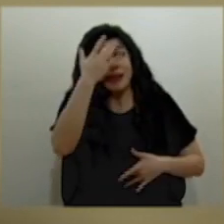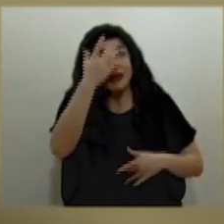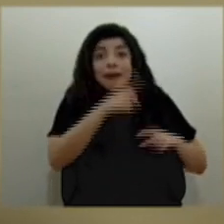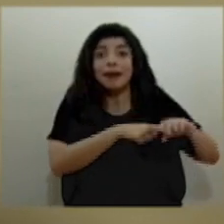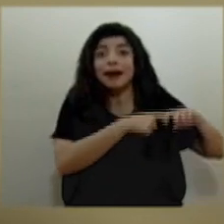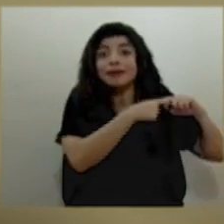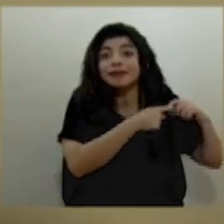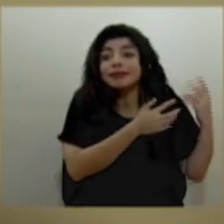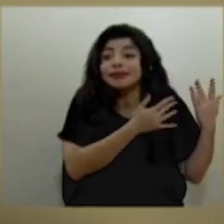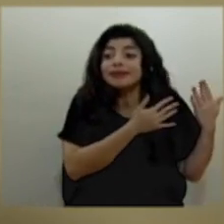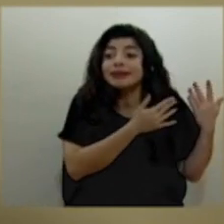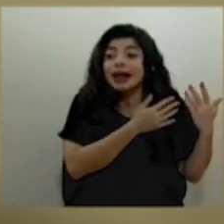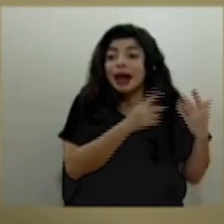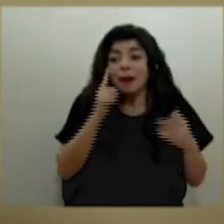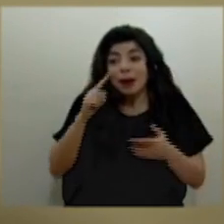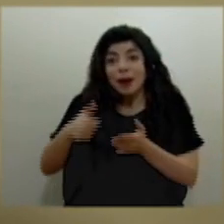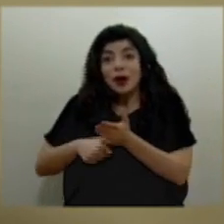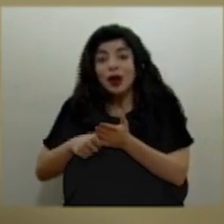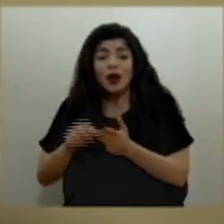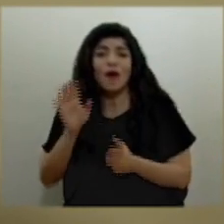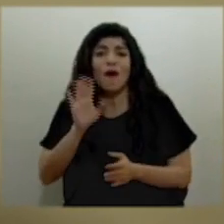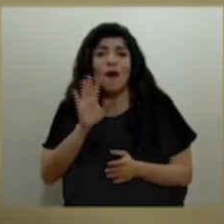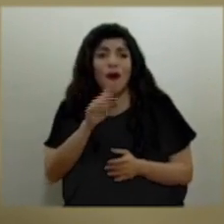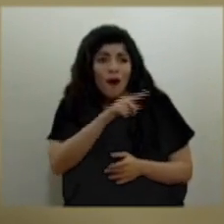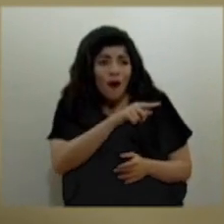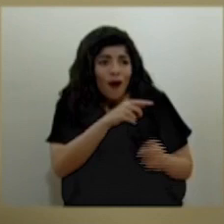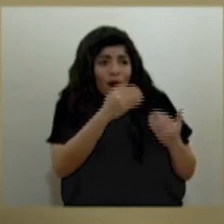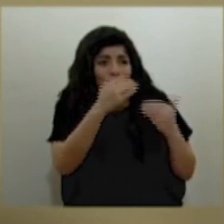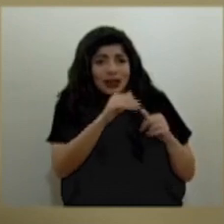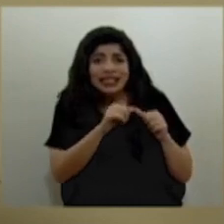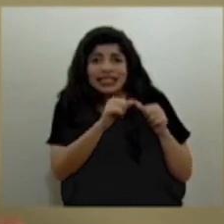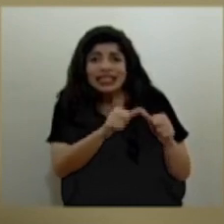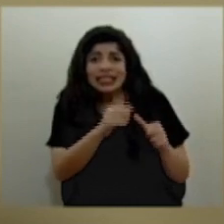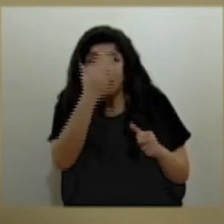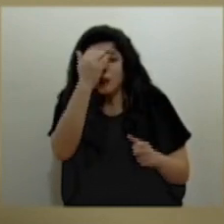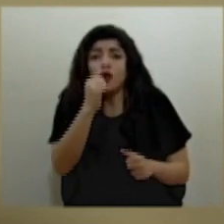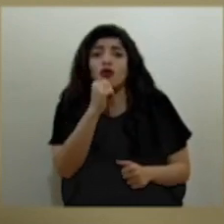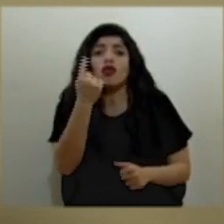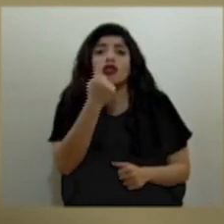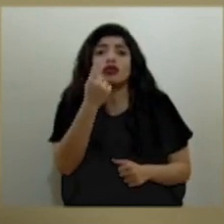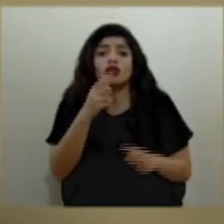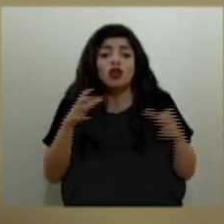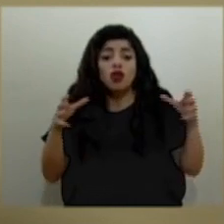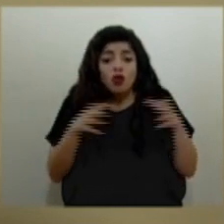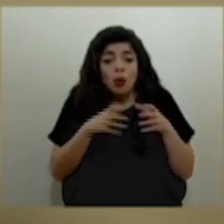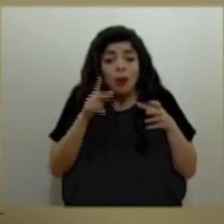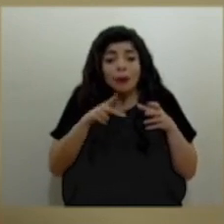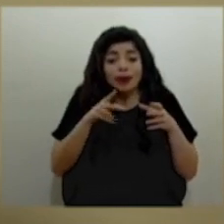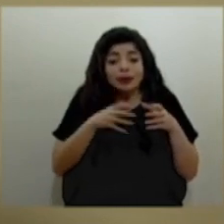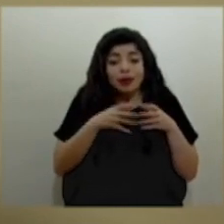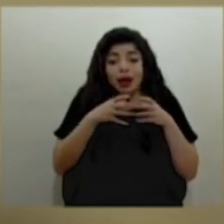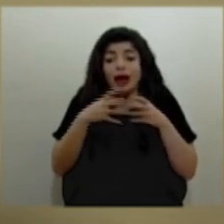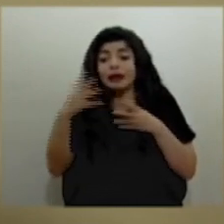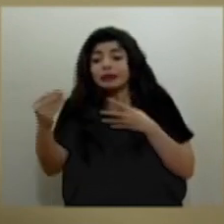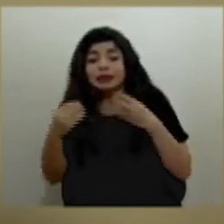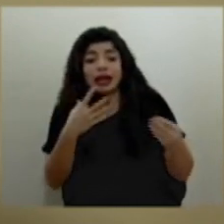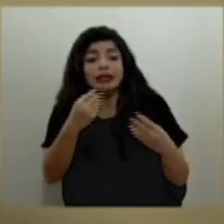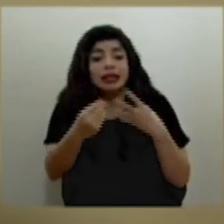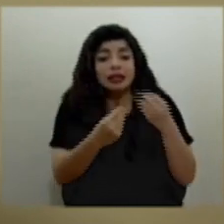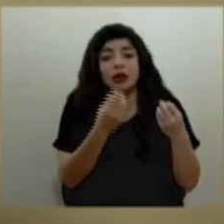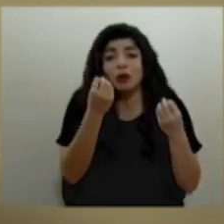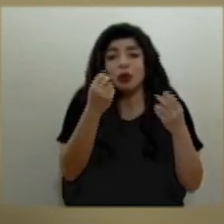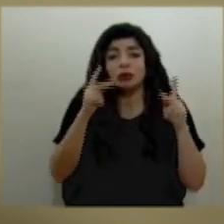O sea, y por eso es que la restricción justamente se mantiene, porque recordemos que no solamente es el movimiento que se va a girar, ¿verdad?, o que se va a